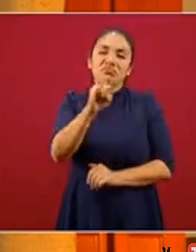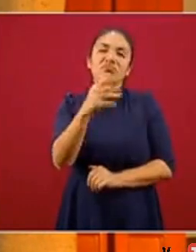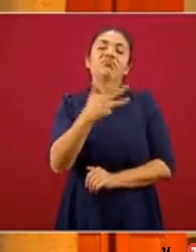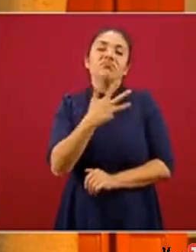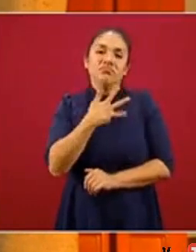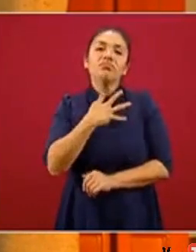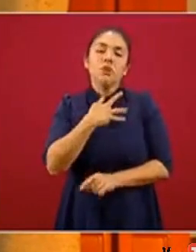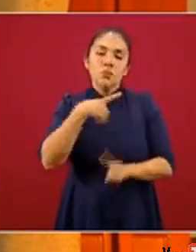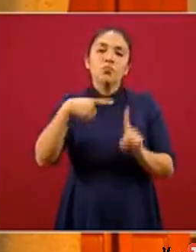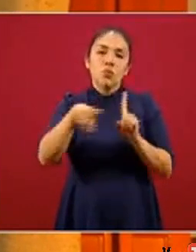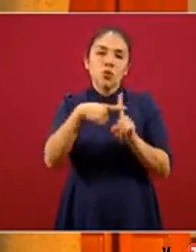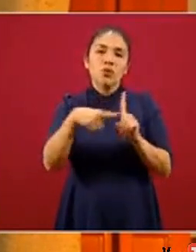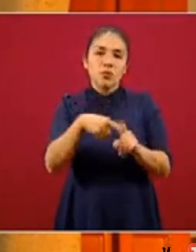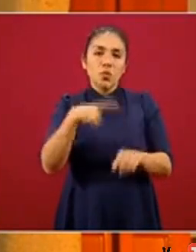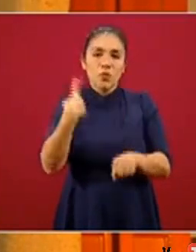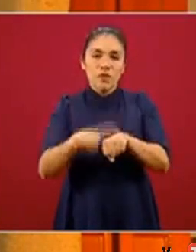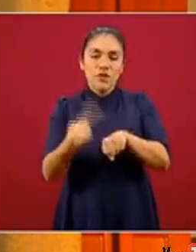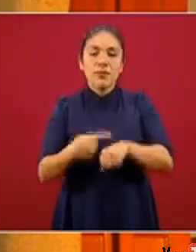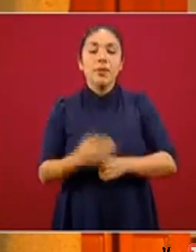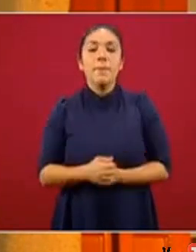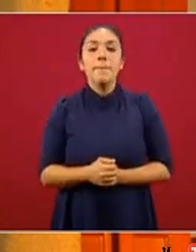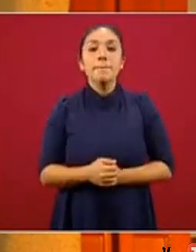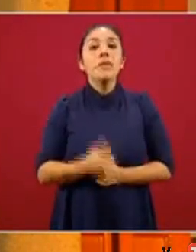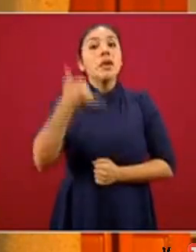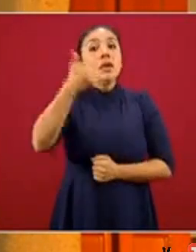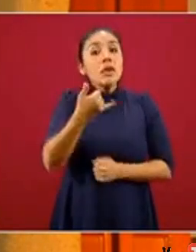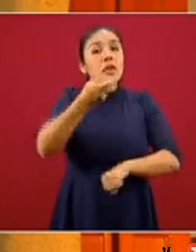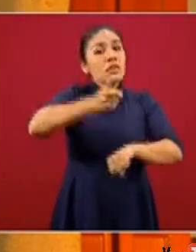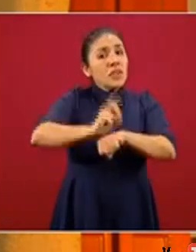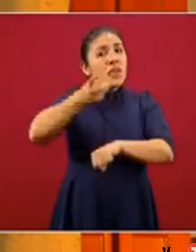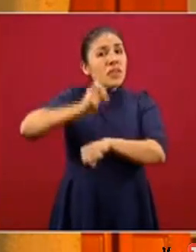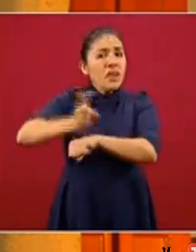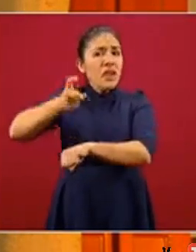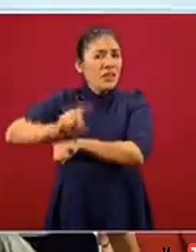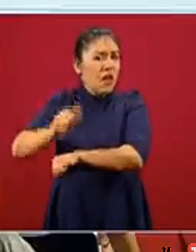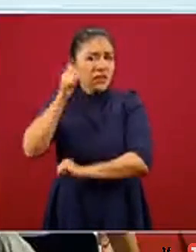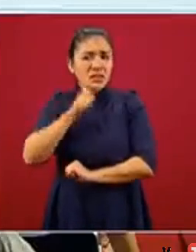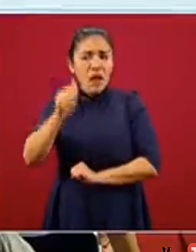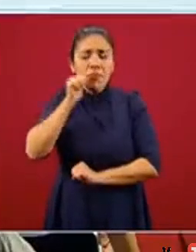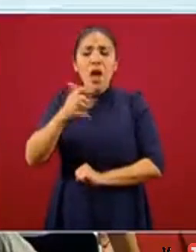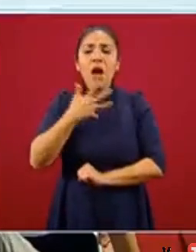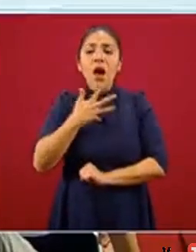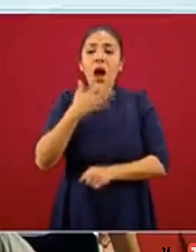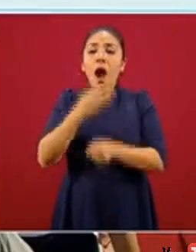mencionado confirmadas. Y todos los días hay un conjunto que en este momento es de